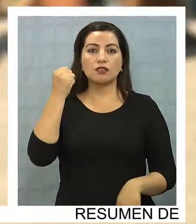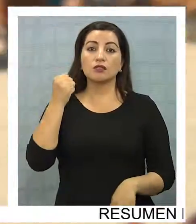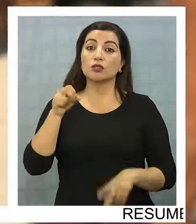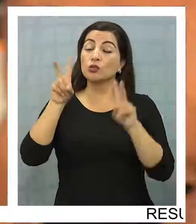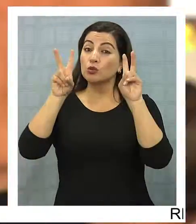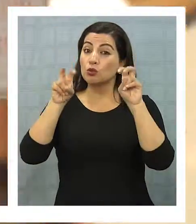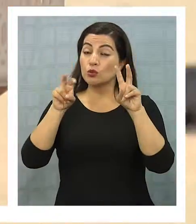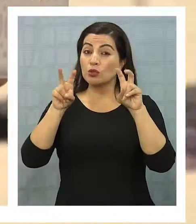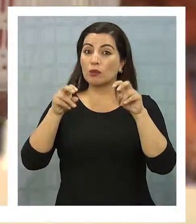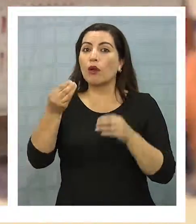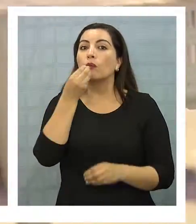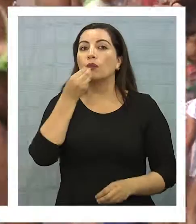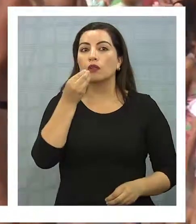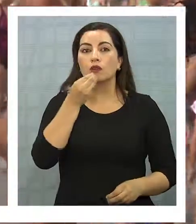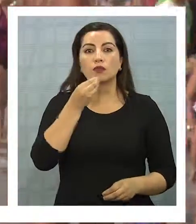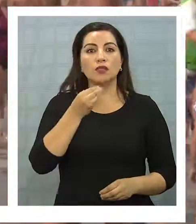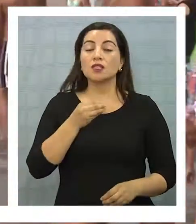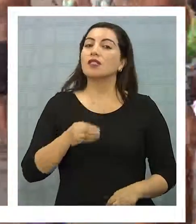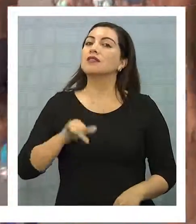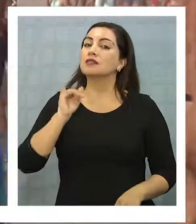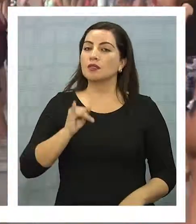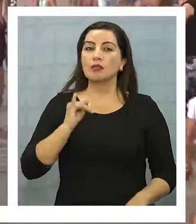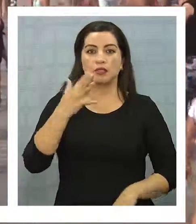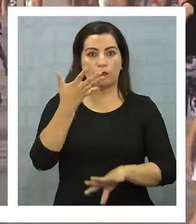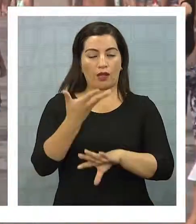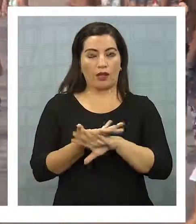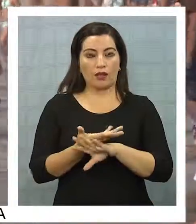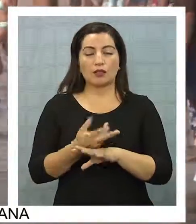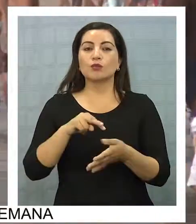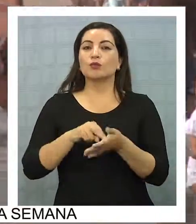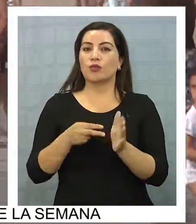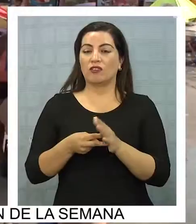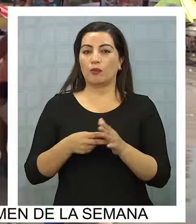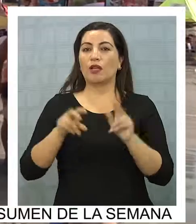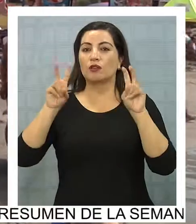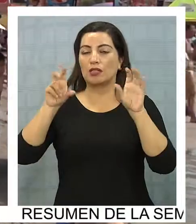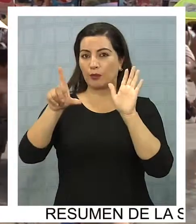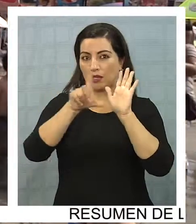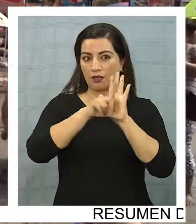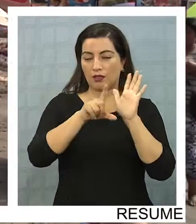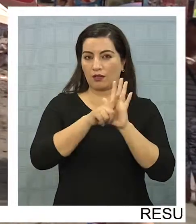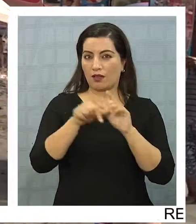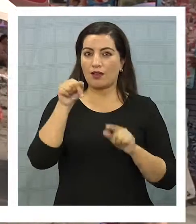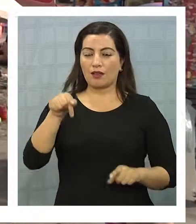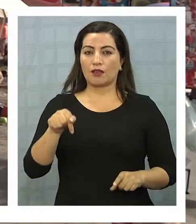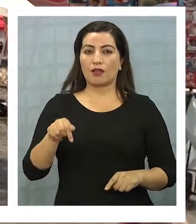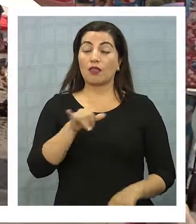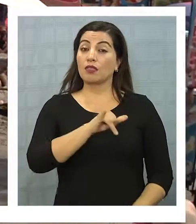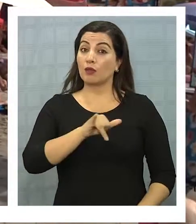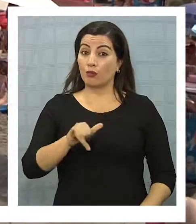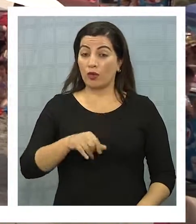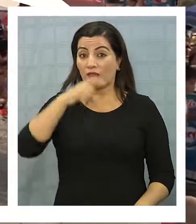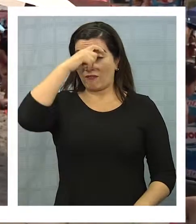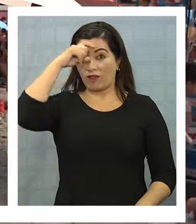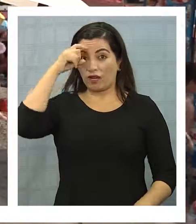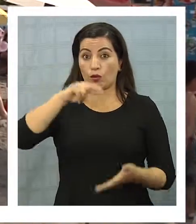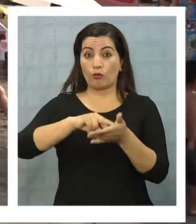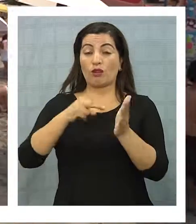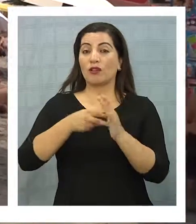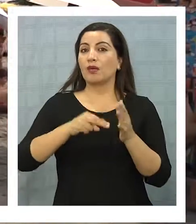No están exentas de problemas y conflictos legales Que más allá del verano debiesen resolverse definitivamente